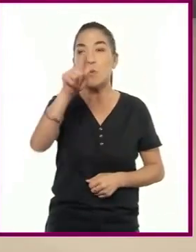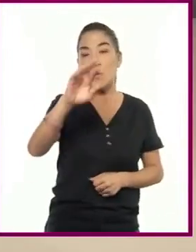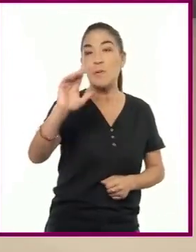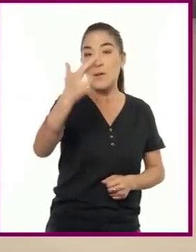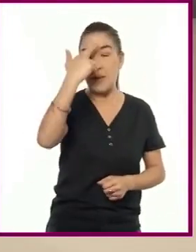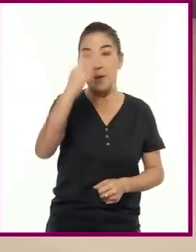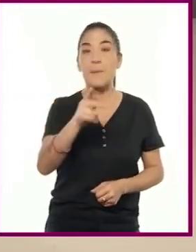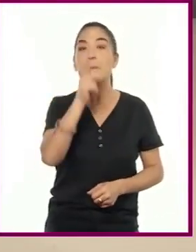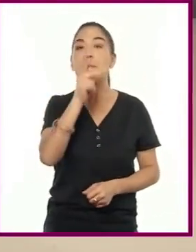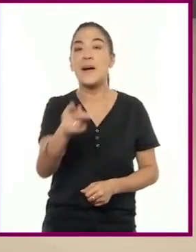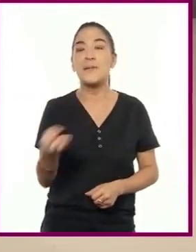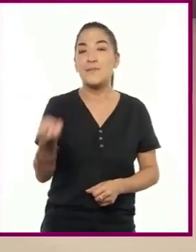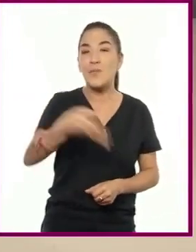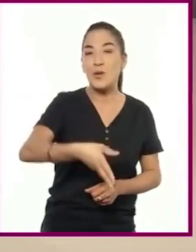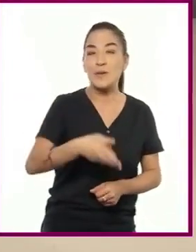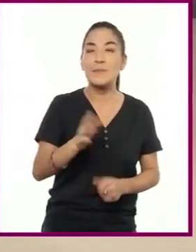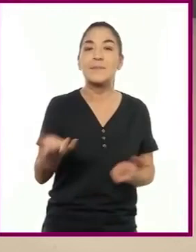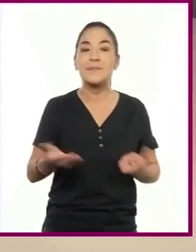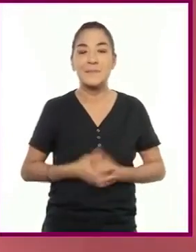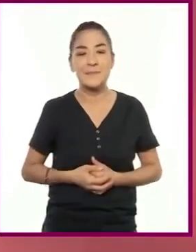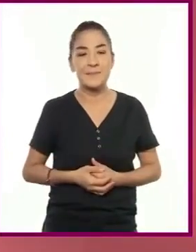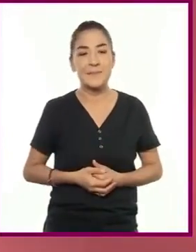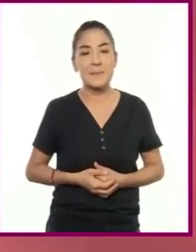las pistas.